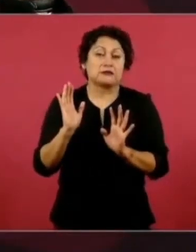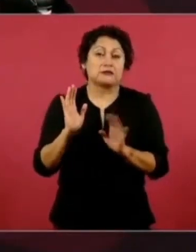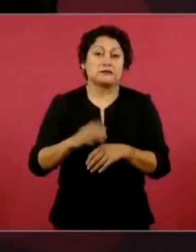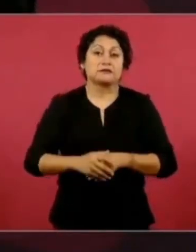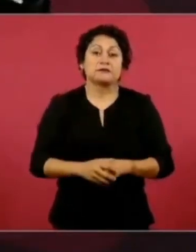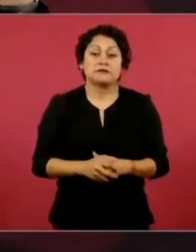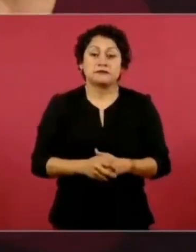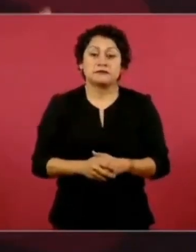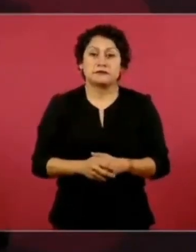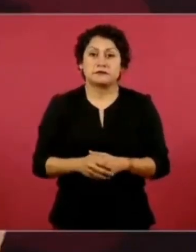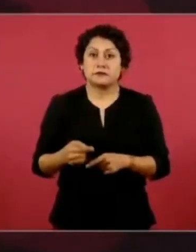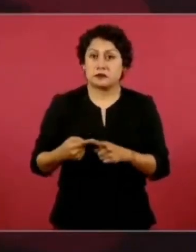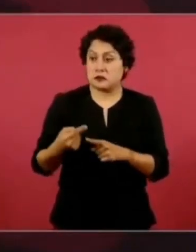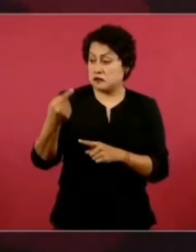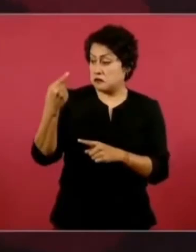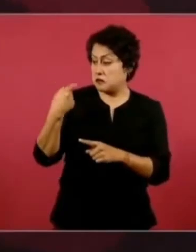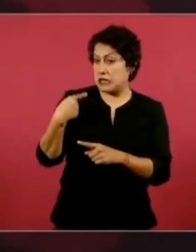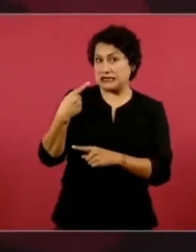más de un siglo.